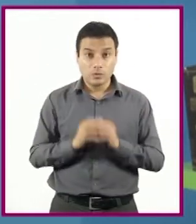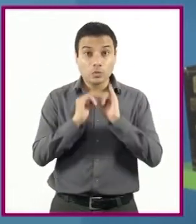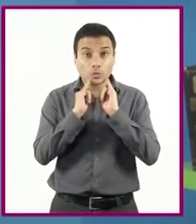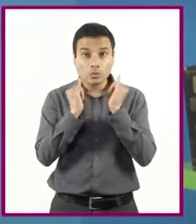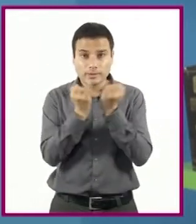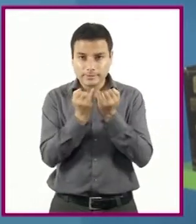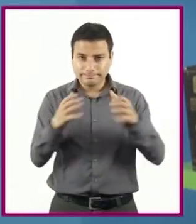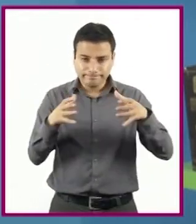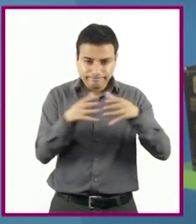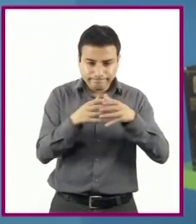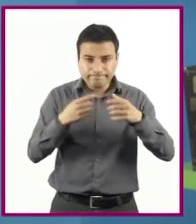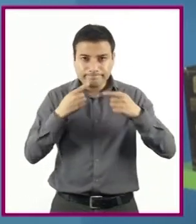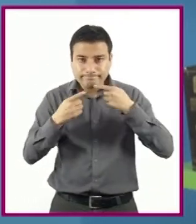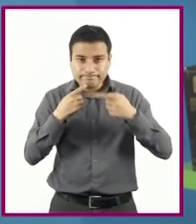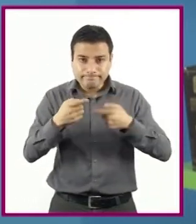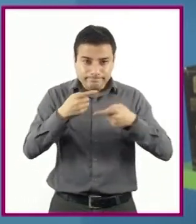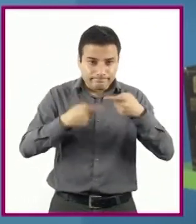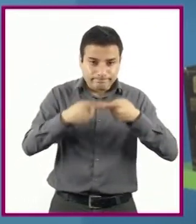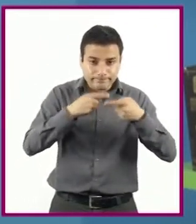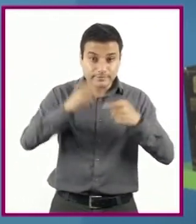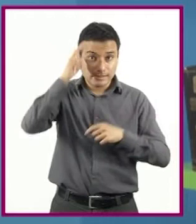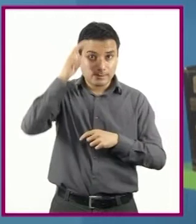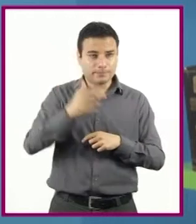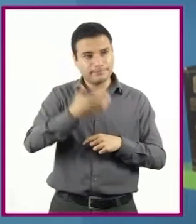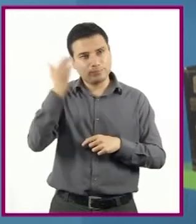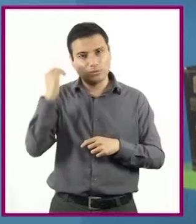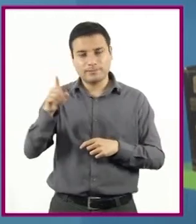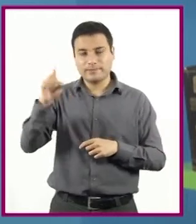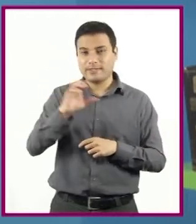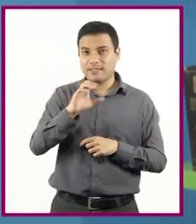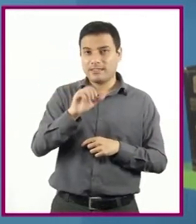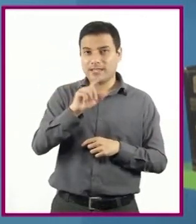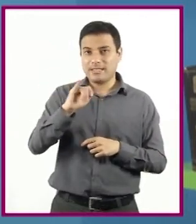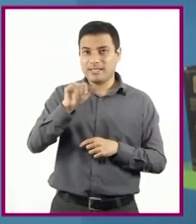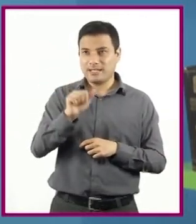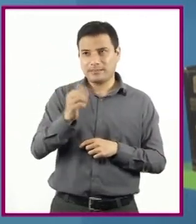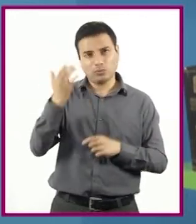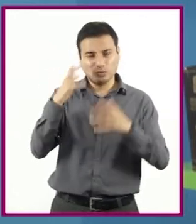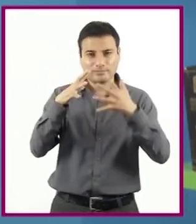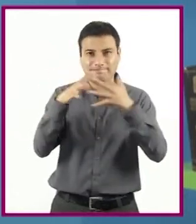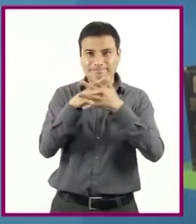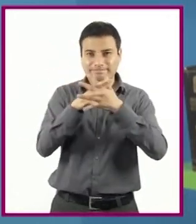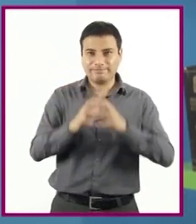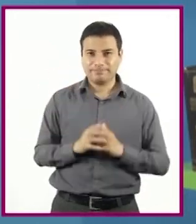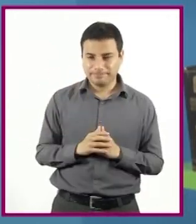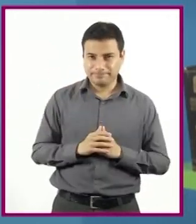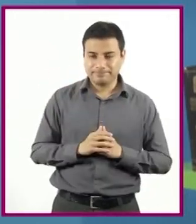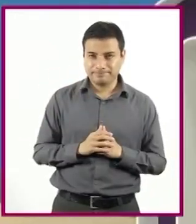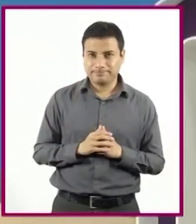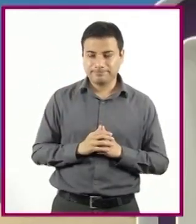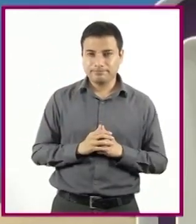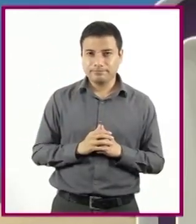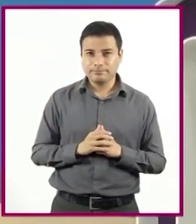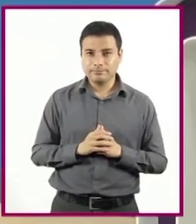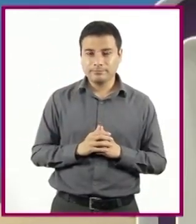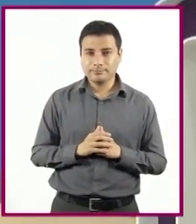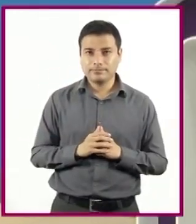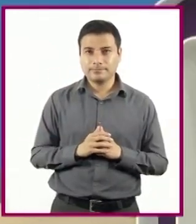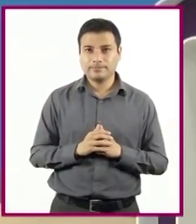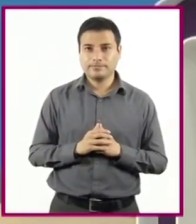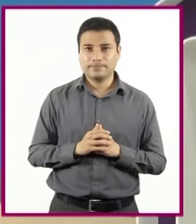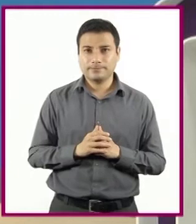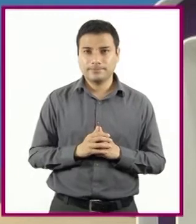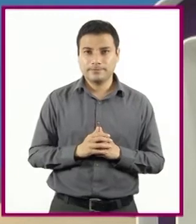guerra, Hidalgo decidió presentar batalla a Calleja, quien planeó cercarlos en la zona del occidente. En una